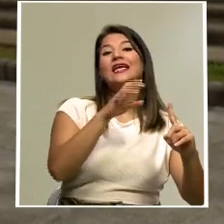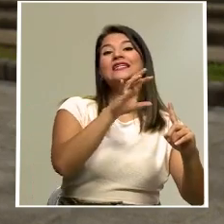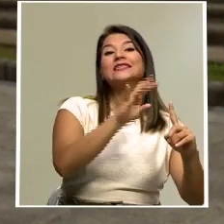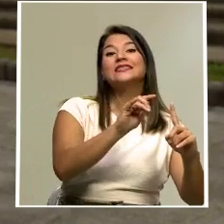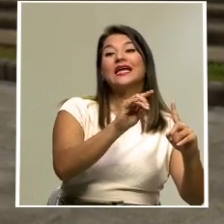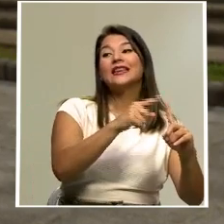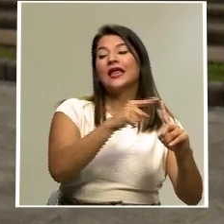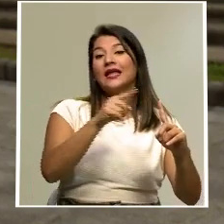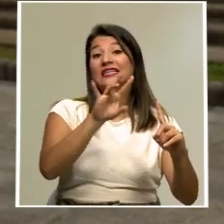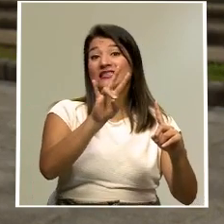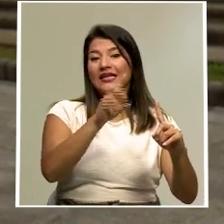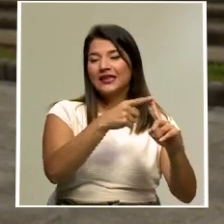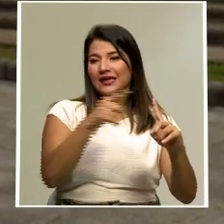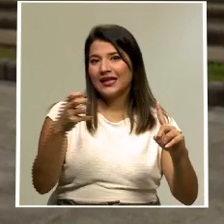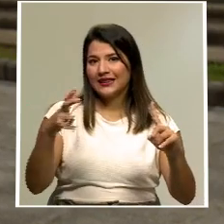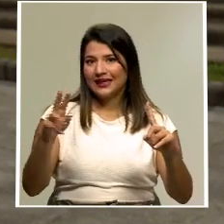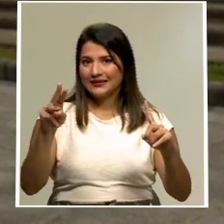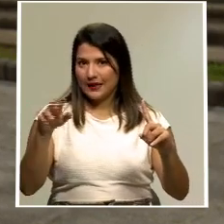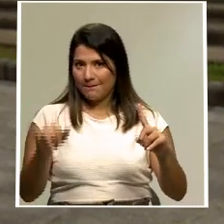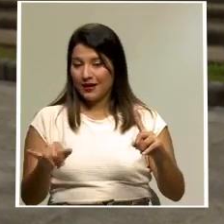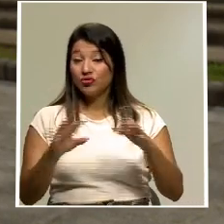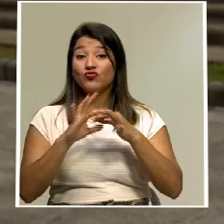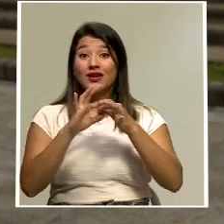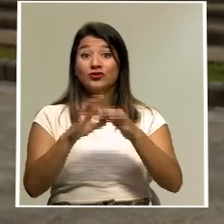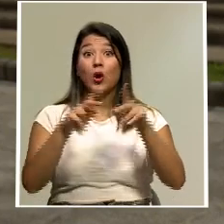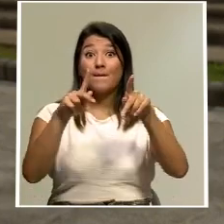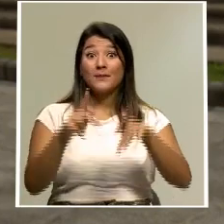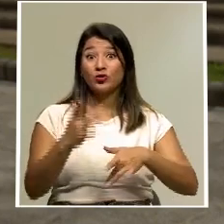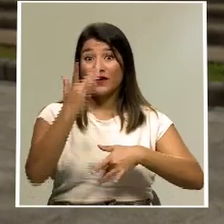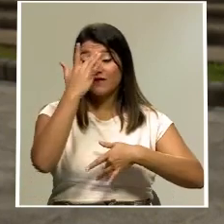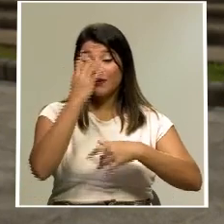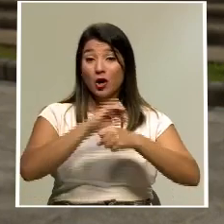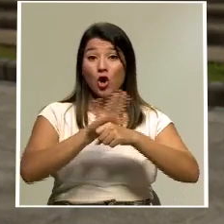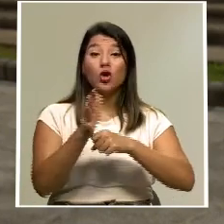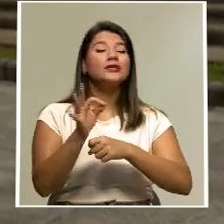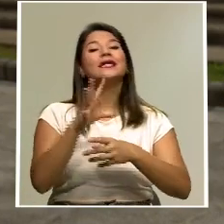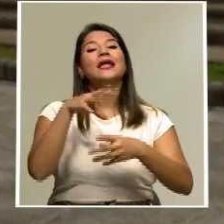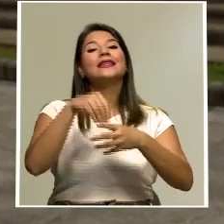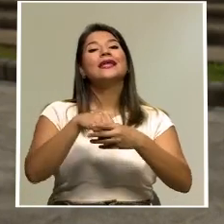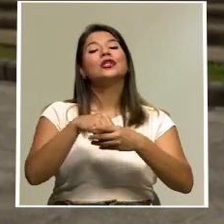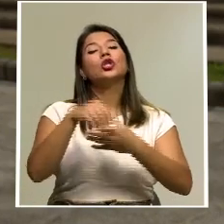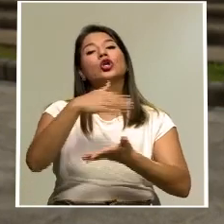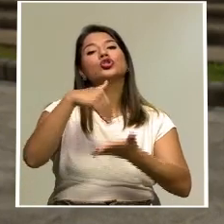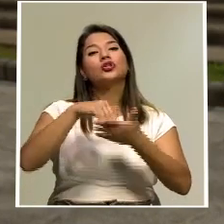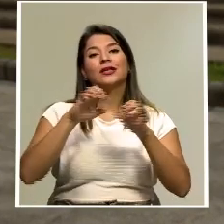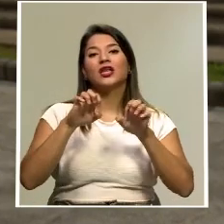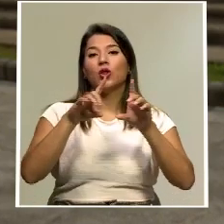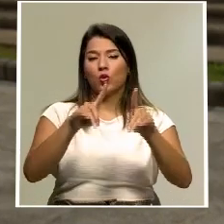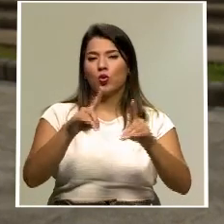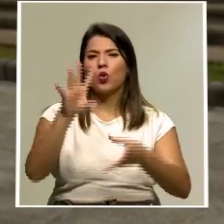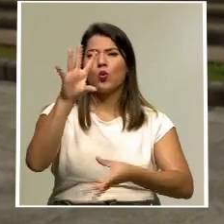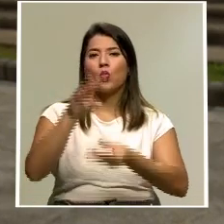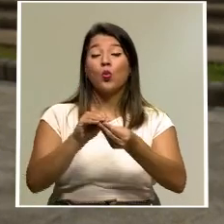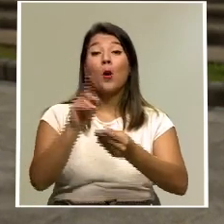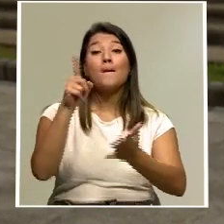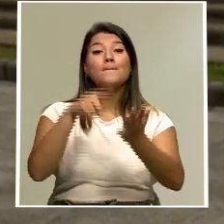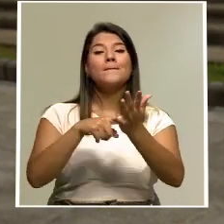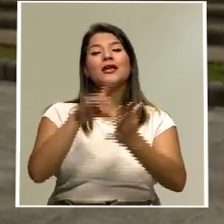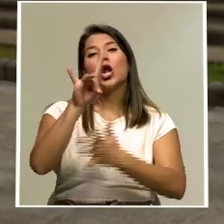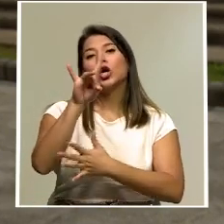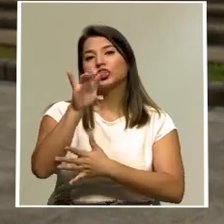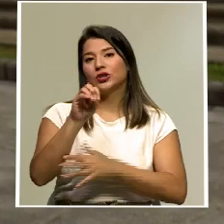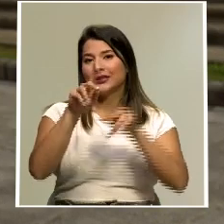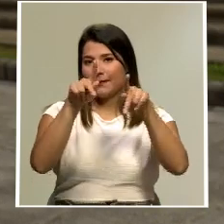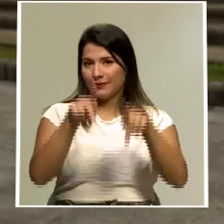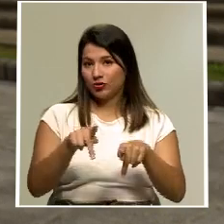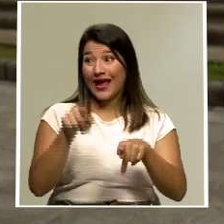de COVID-19 en 594 instituciones que superaban los 1.080 casos, y a esto hacía referencia